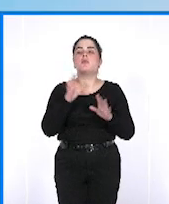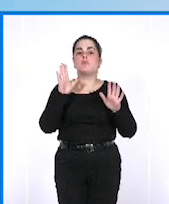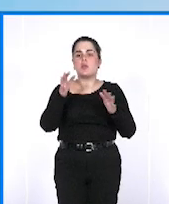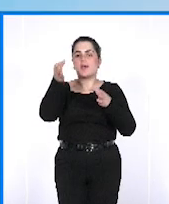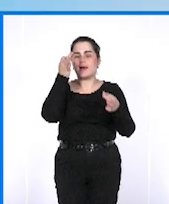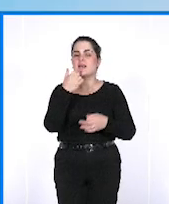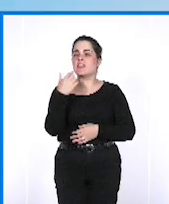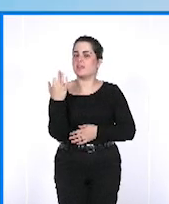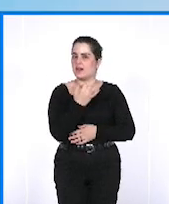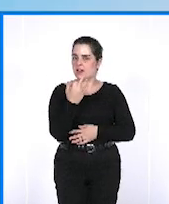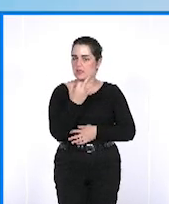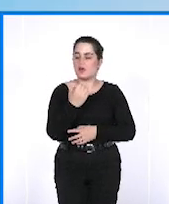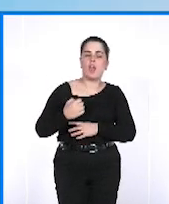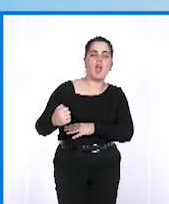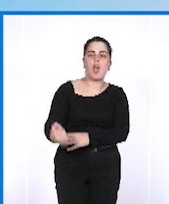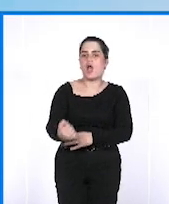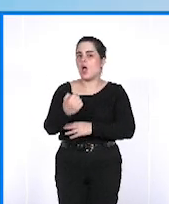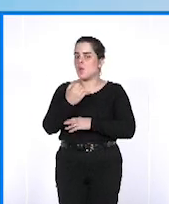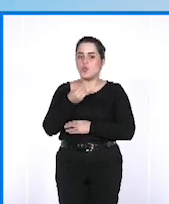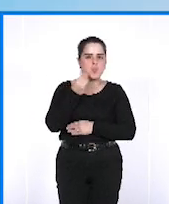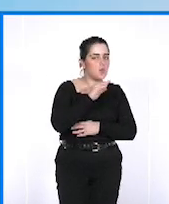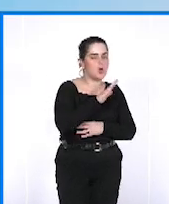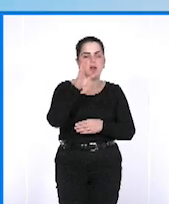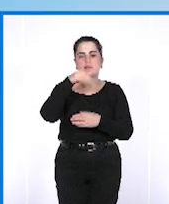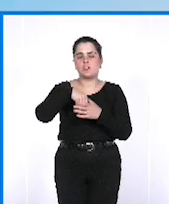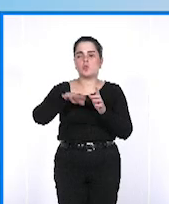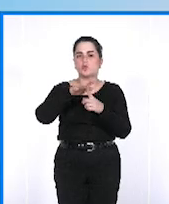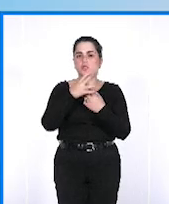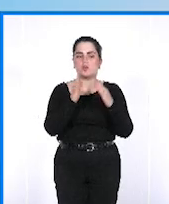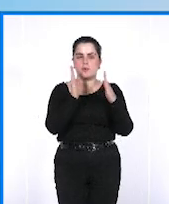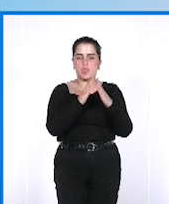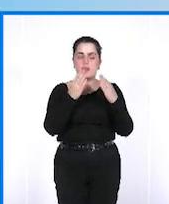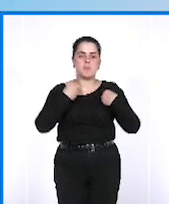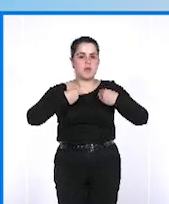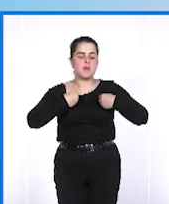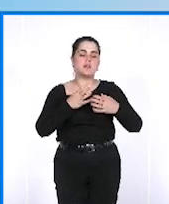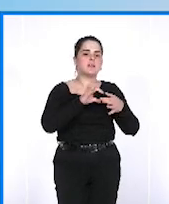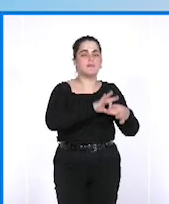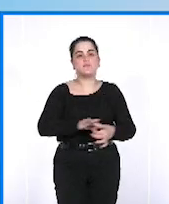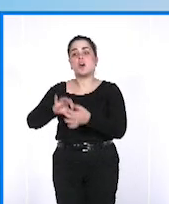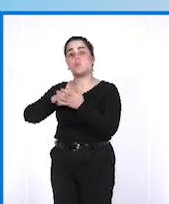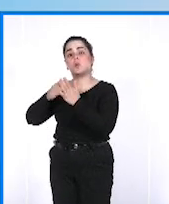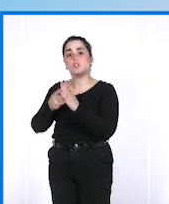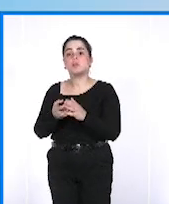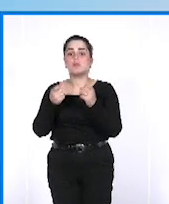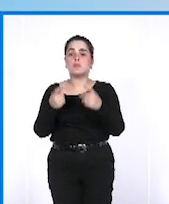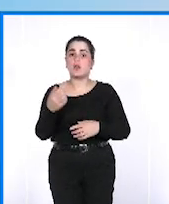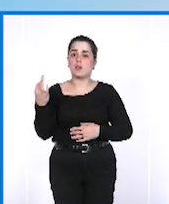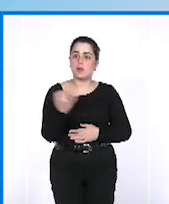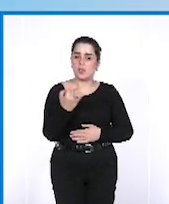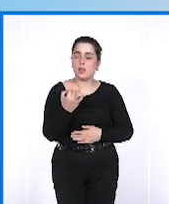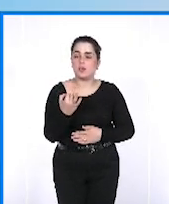dicen que los mejores apoyos que las personas reciben en el contexto de las viviendas vinculadas al proyecto sí contribuyen